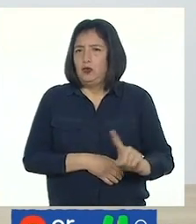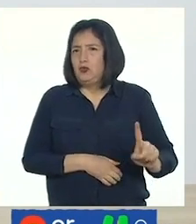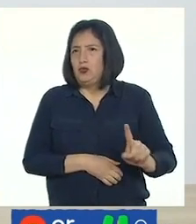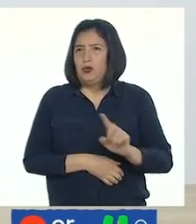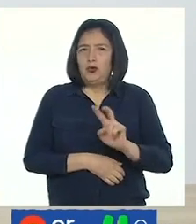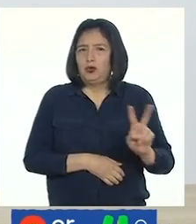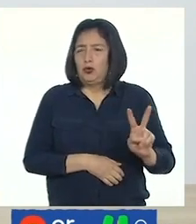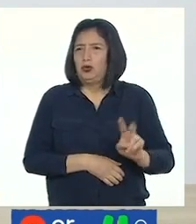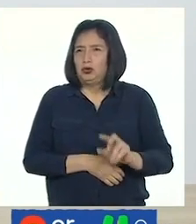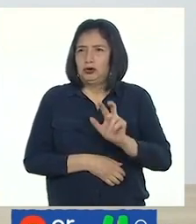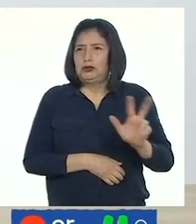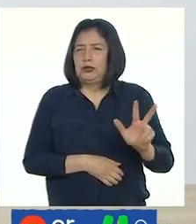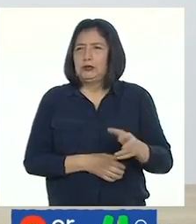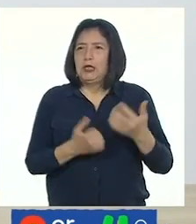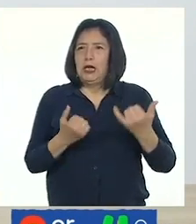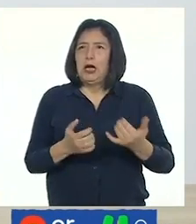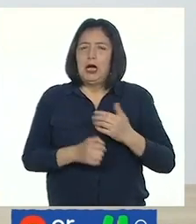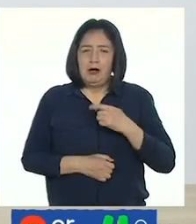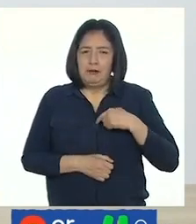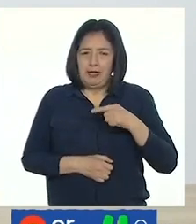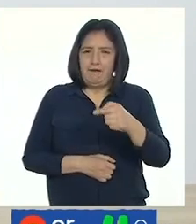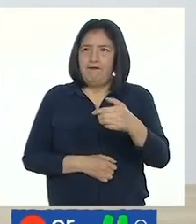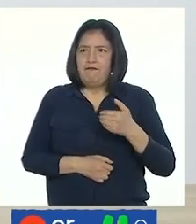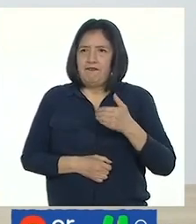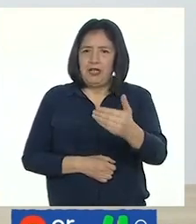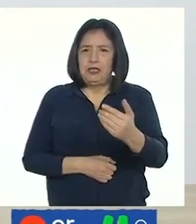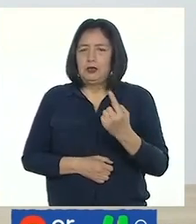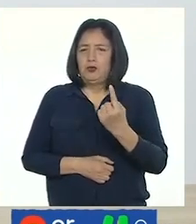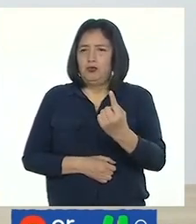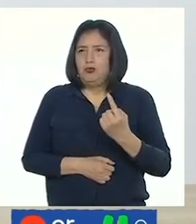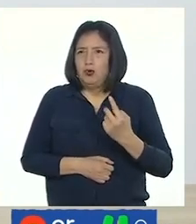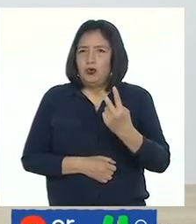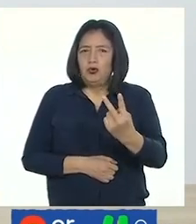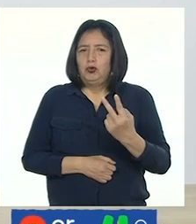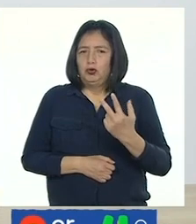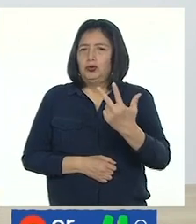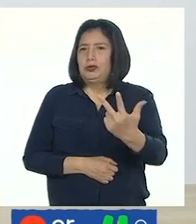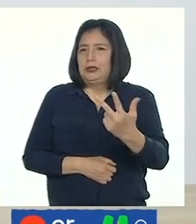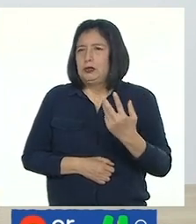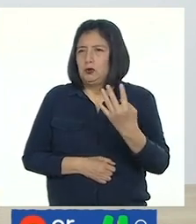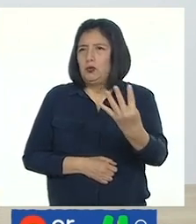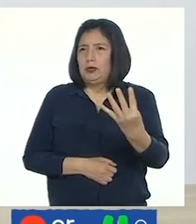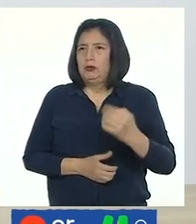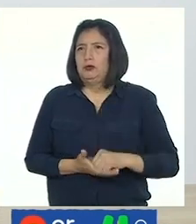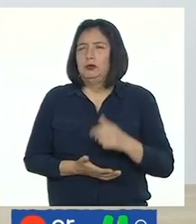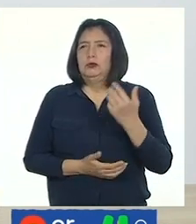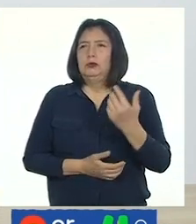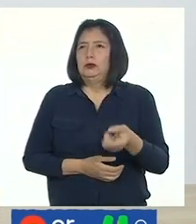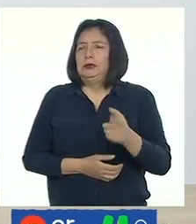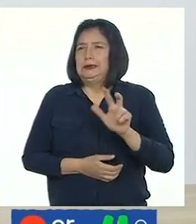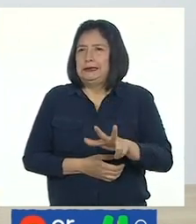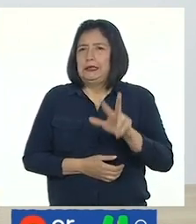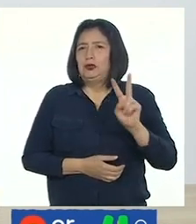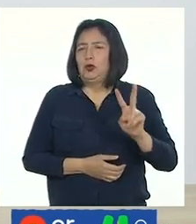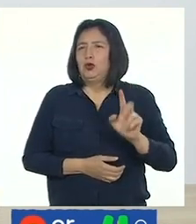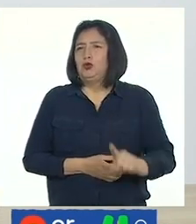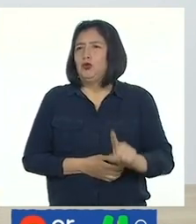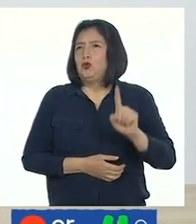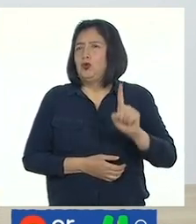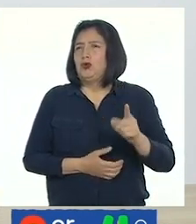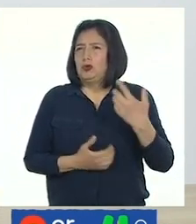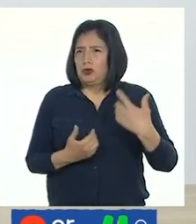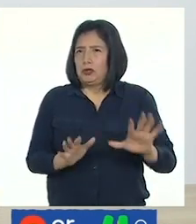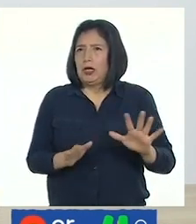1, 2, 3. Ahora al frente. 1, 2, 3, 4. 3, 2,